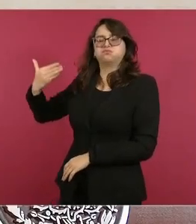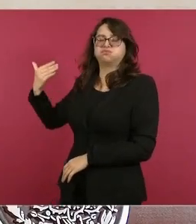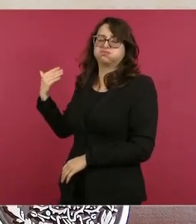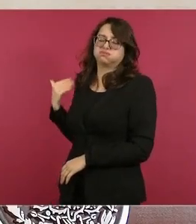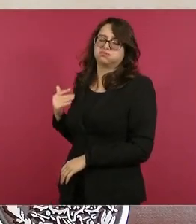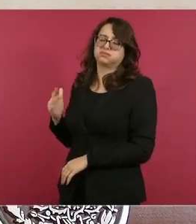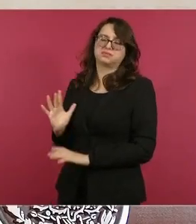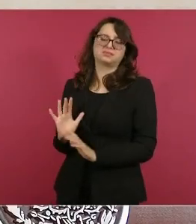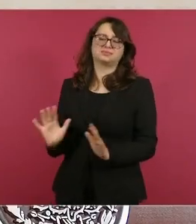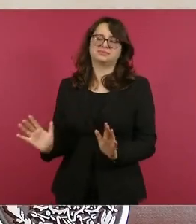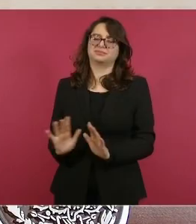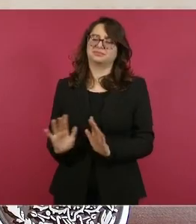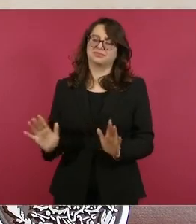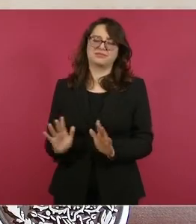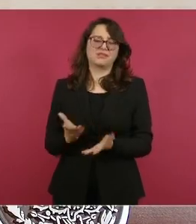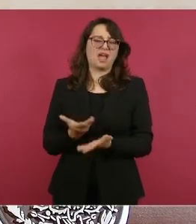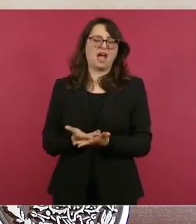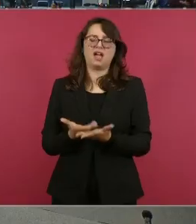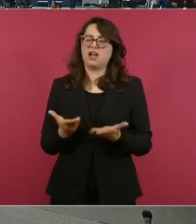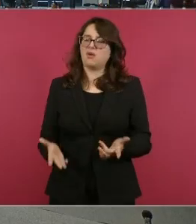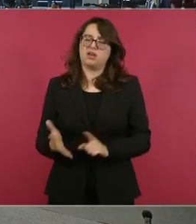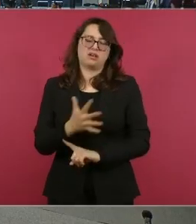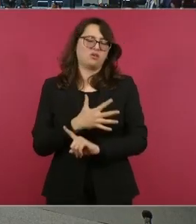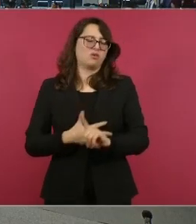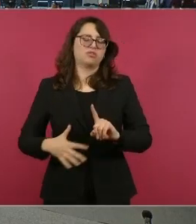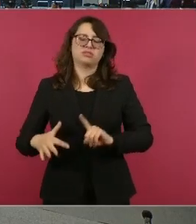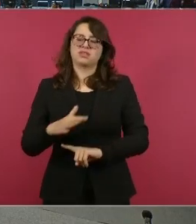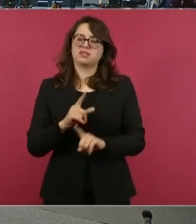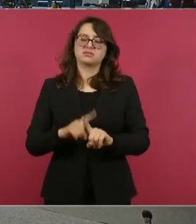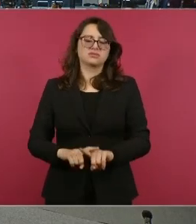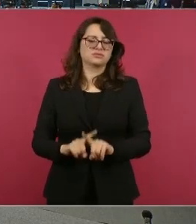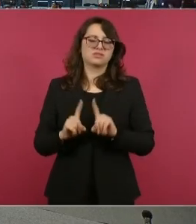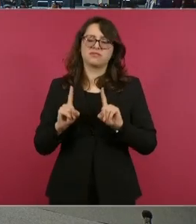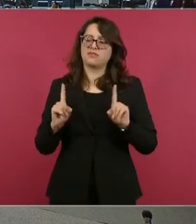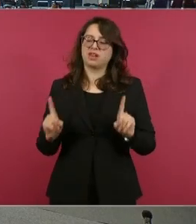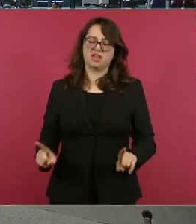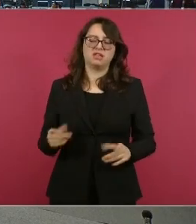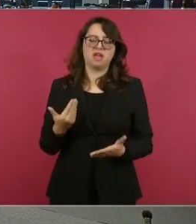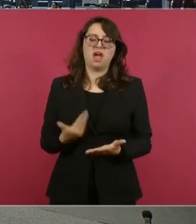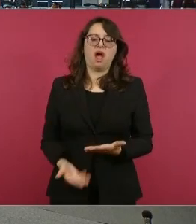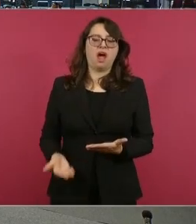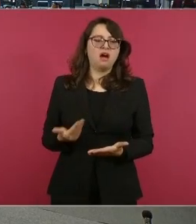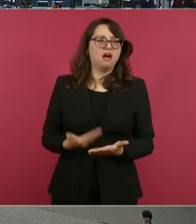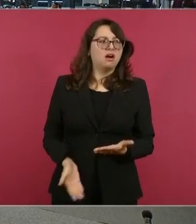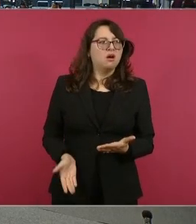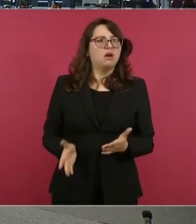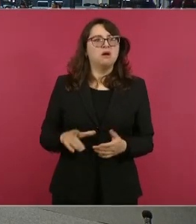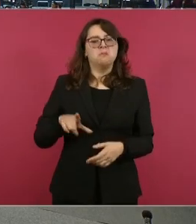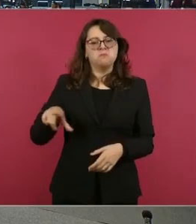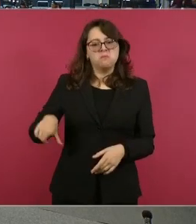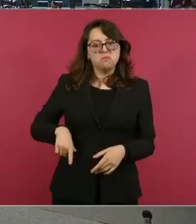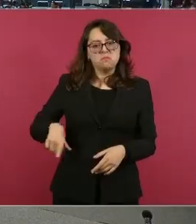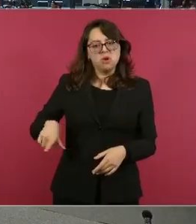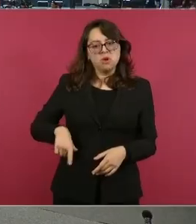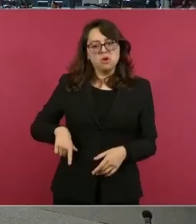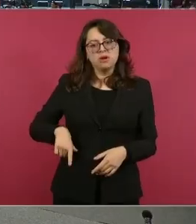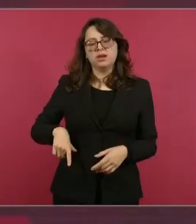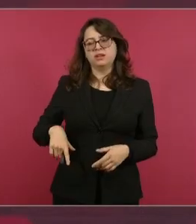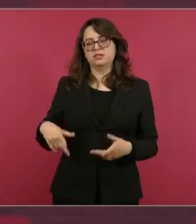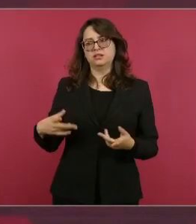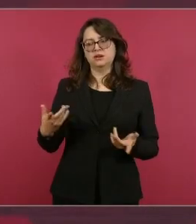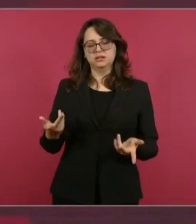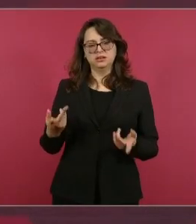son otras completamente distintas. El gobierno nuestro cuenta con el respaldo del